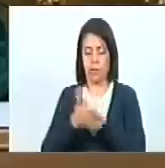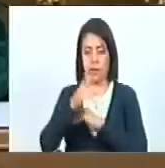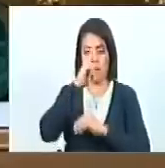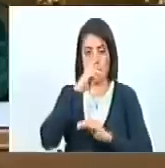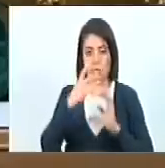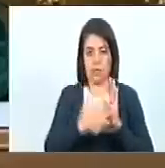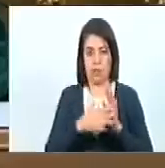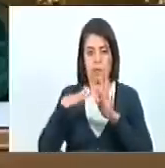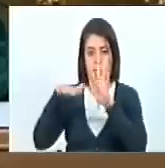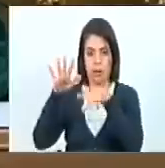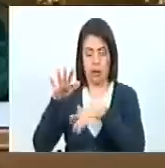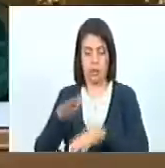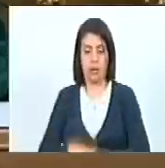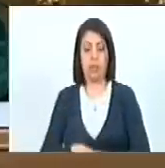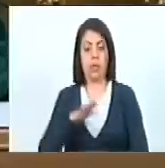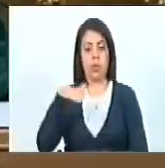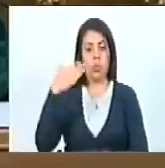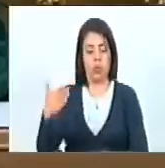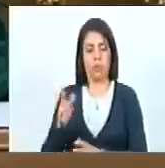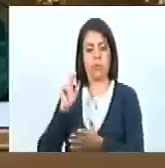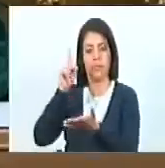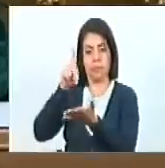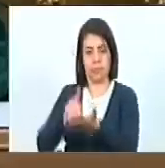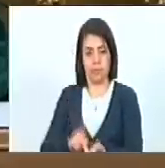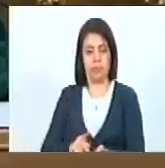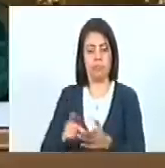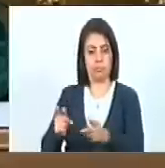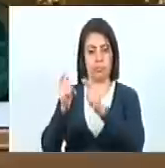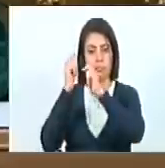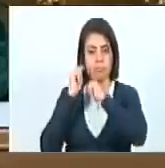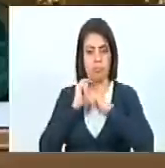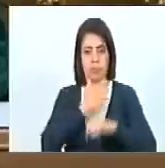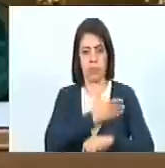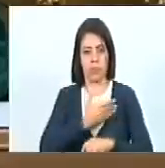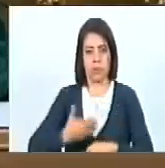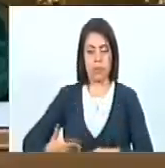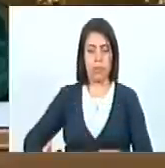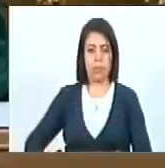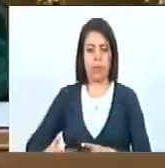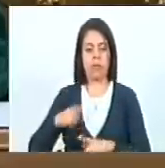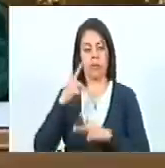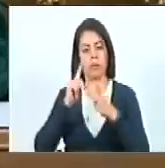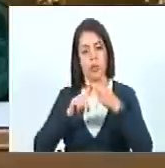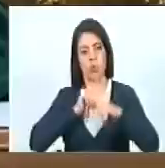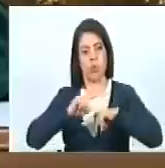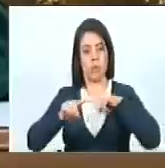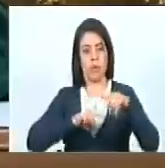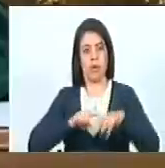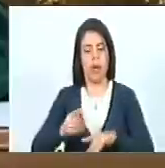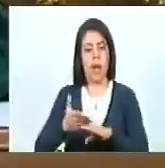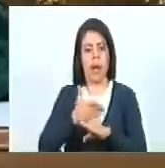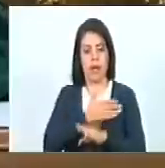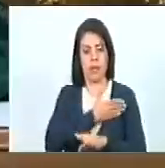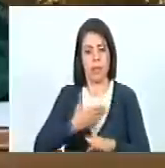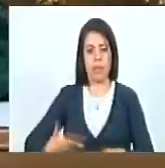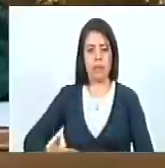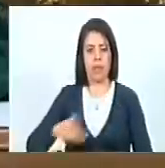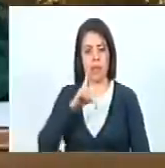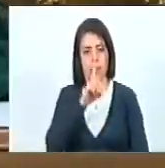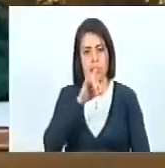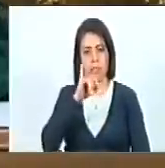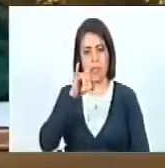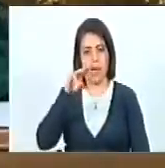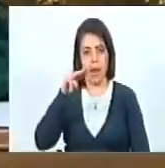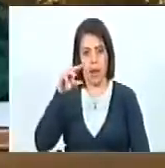año 2015, cuando asistió a la toma de posesión para un segundo mandato de la expresidenta